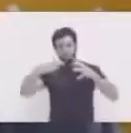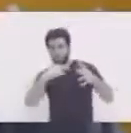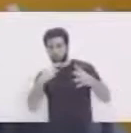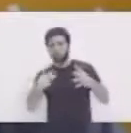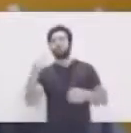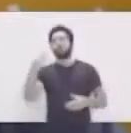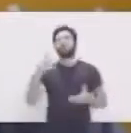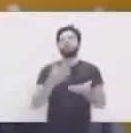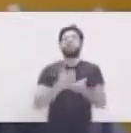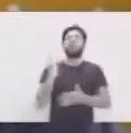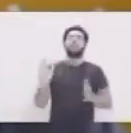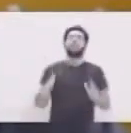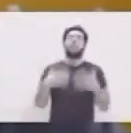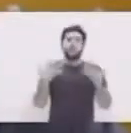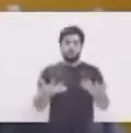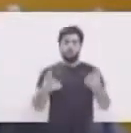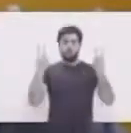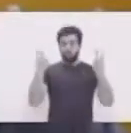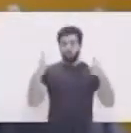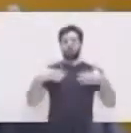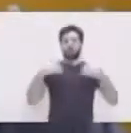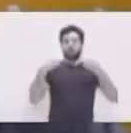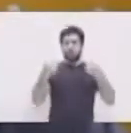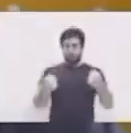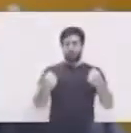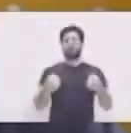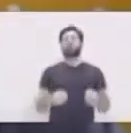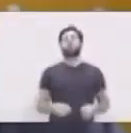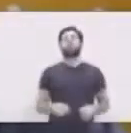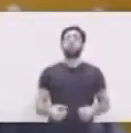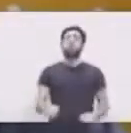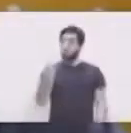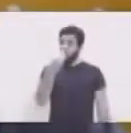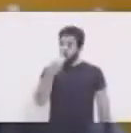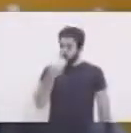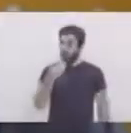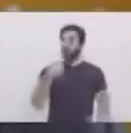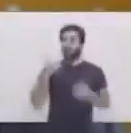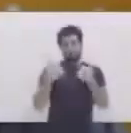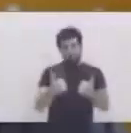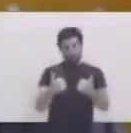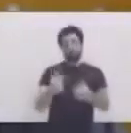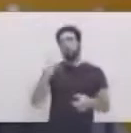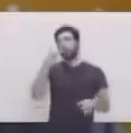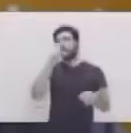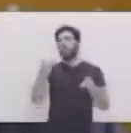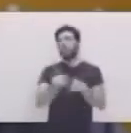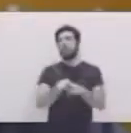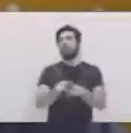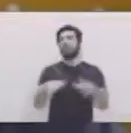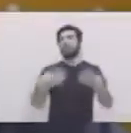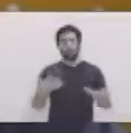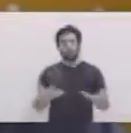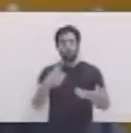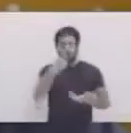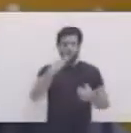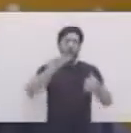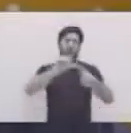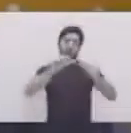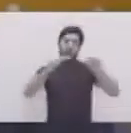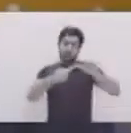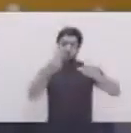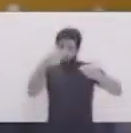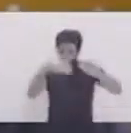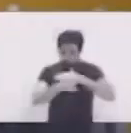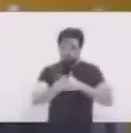siempre. Y estos derechos tienen que ver con la salud, con tener buena alimentación, pero también con tener